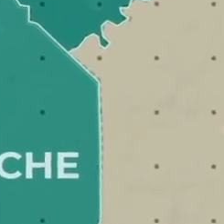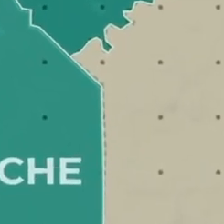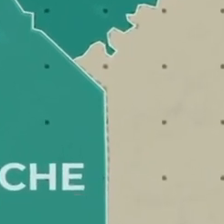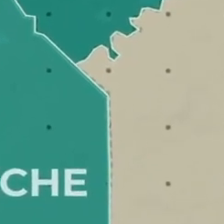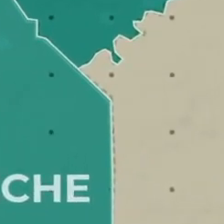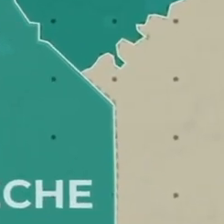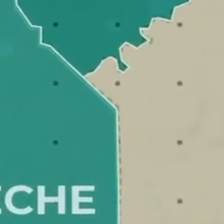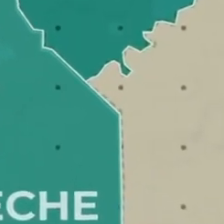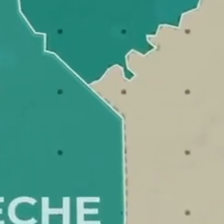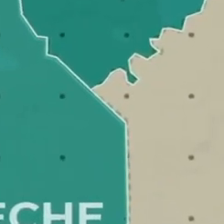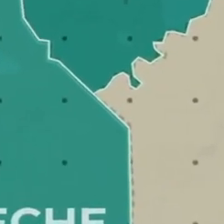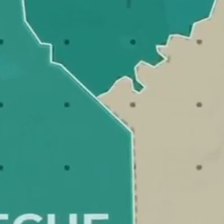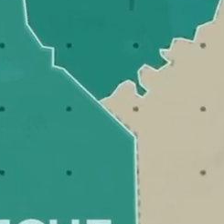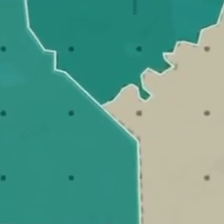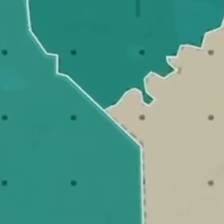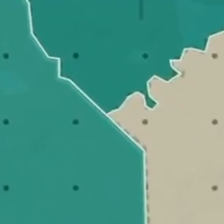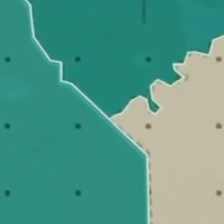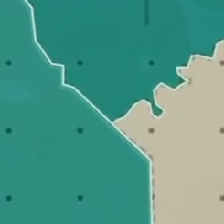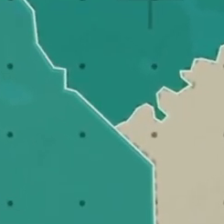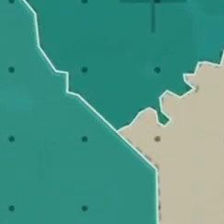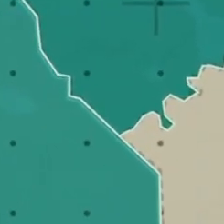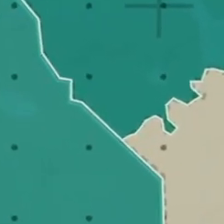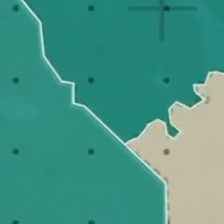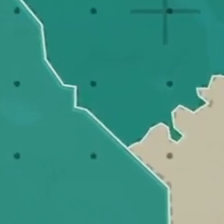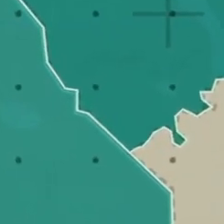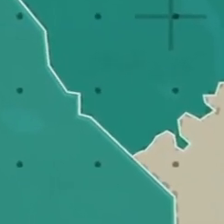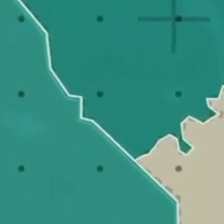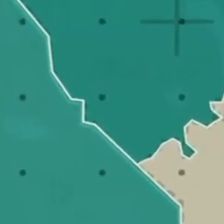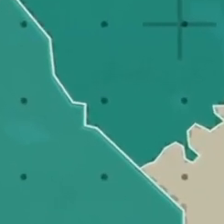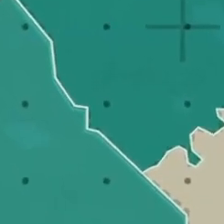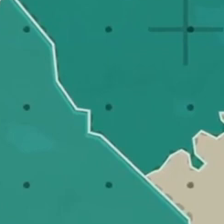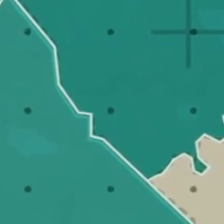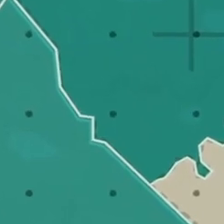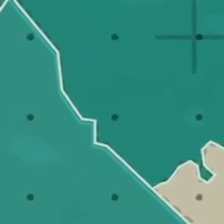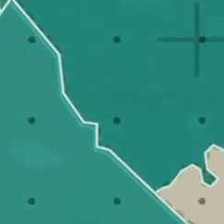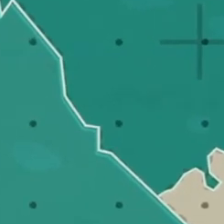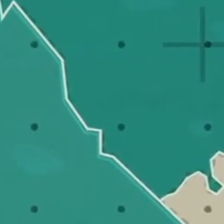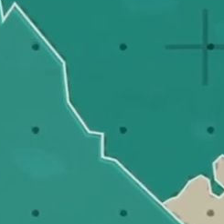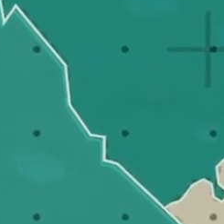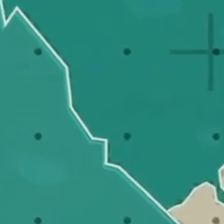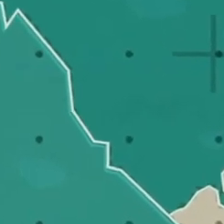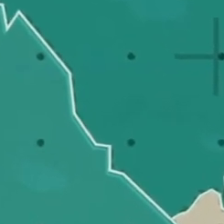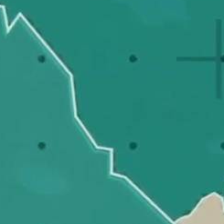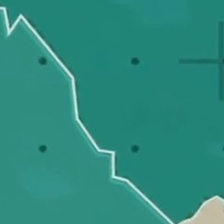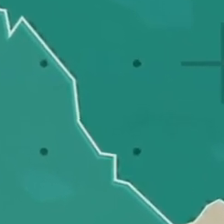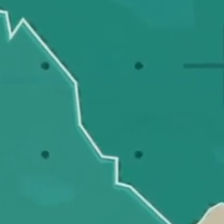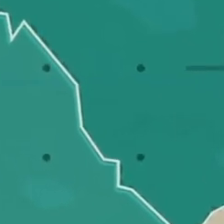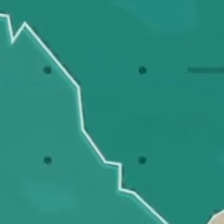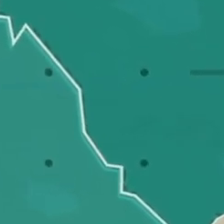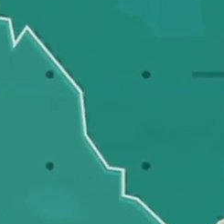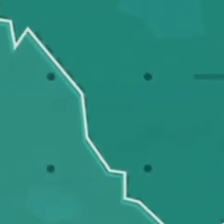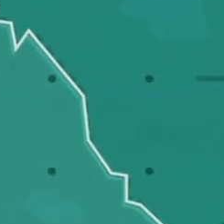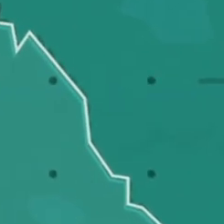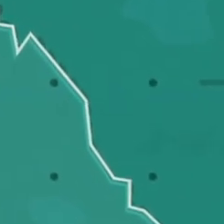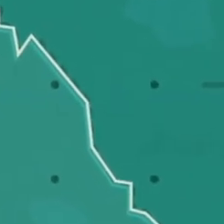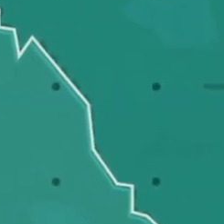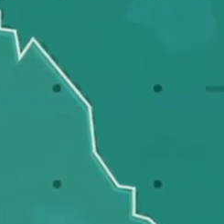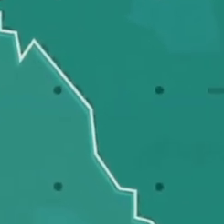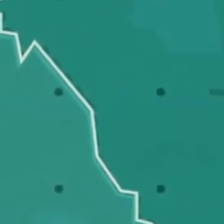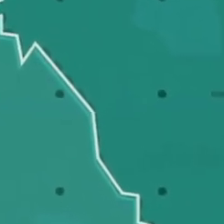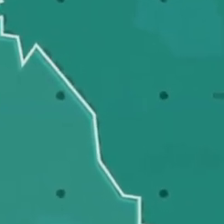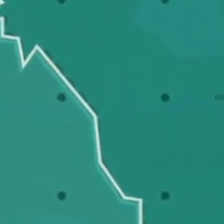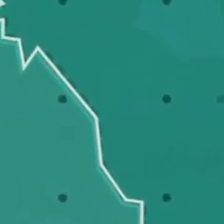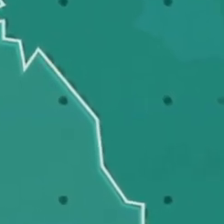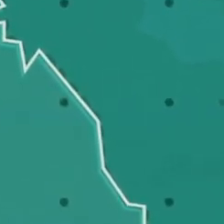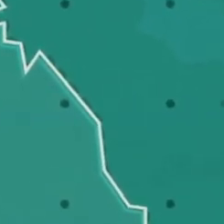GAMI, Ingeniería e Instalaciones SADCB y ASBI SAU. Y la inversión en el tramo asciende